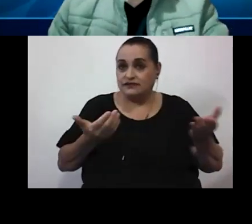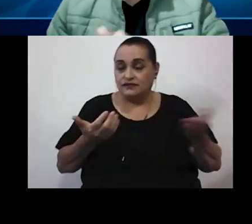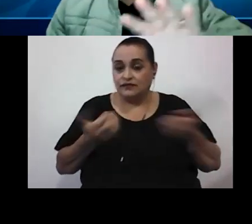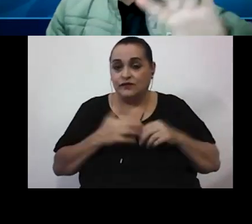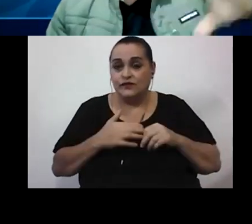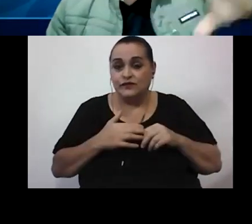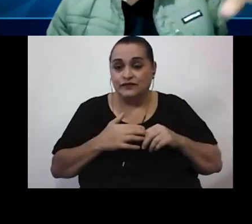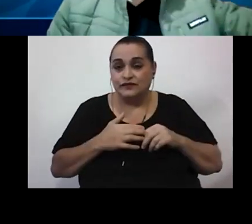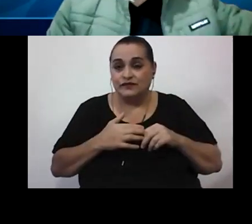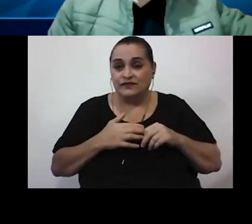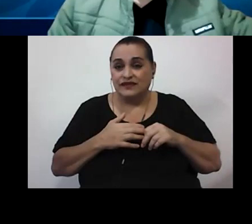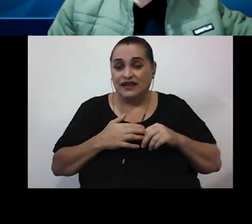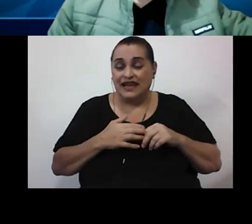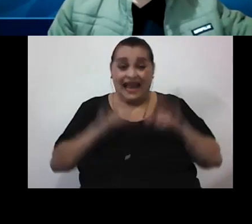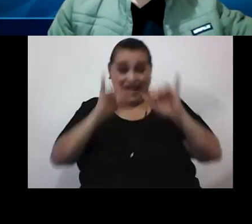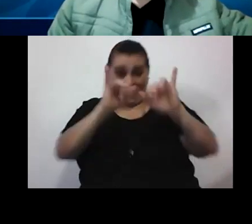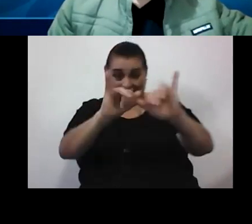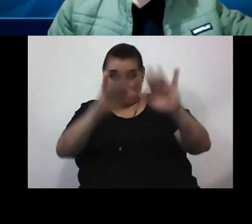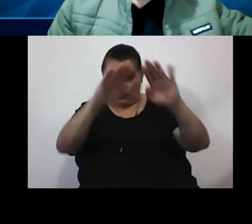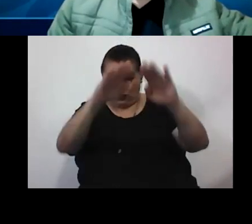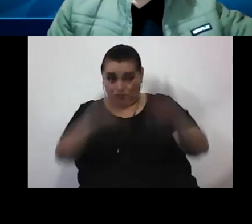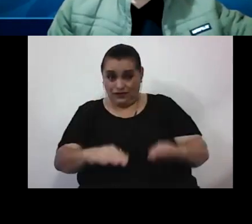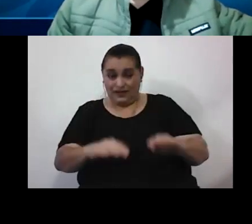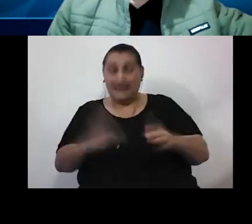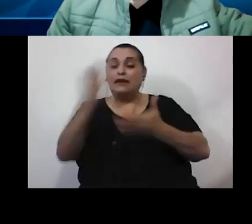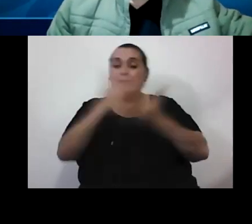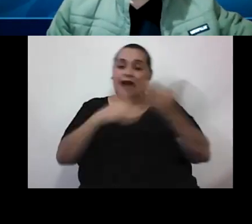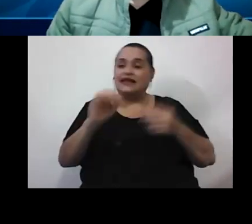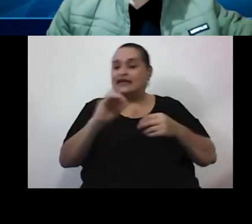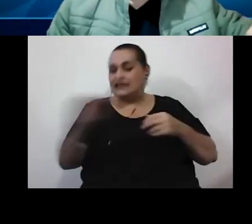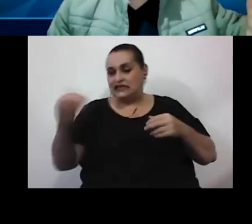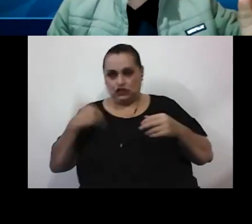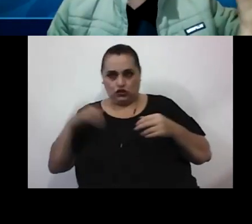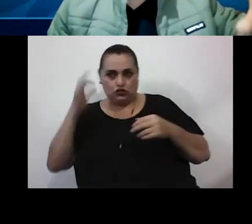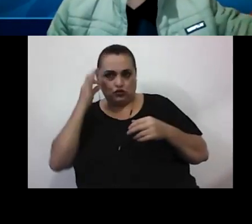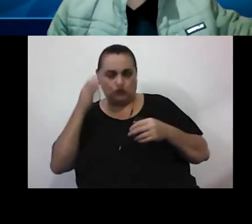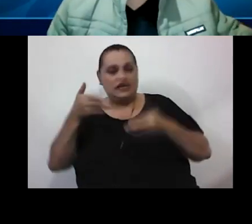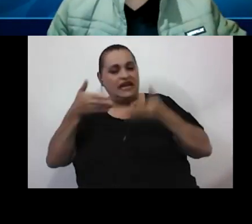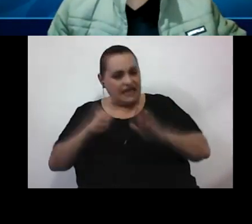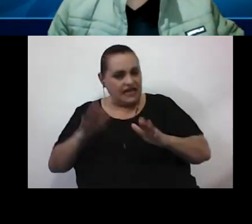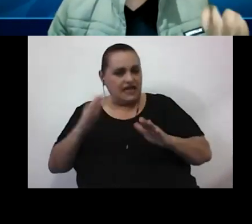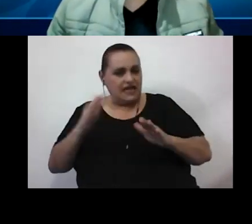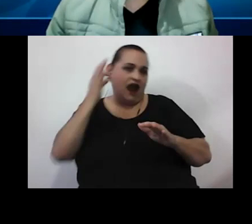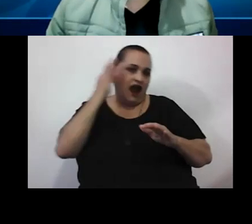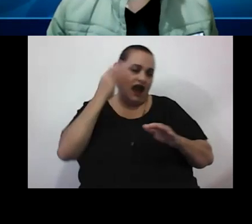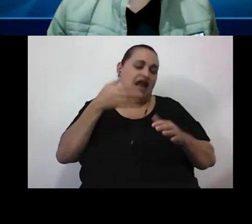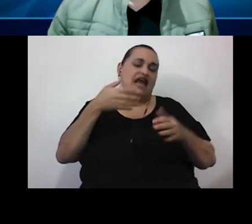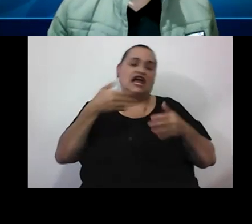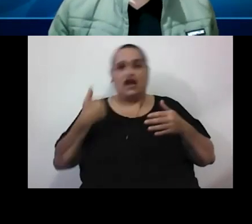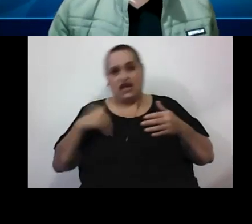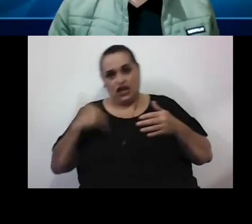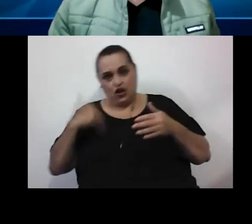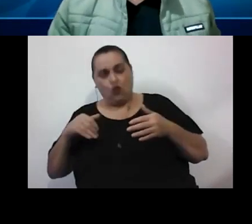Pero bueno, esto es de parte del niño, de parte de la niña, sea hijo, sea hija, sea alumna, sea